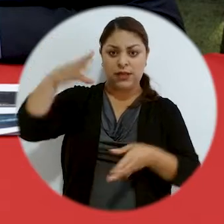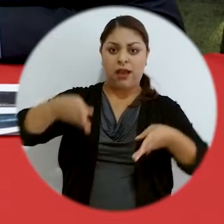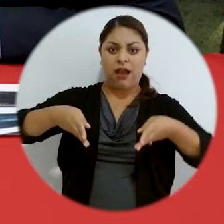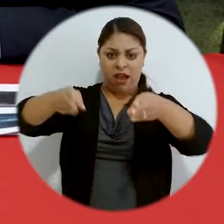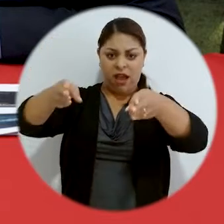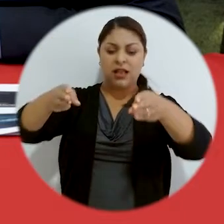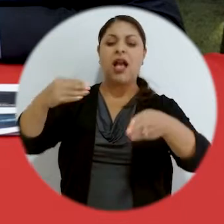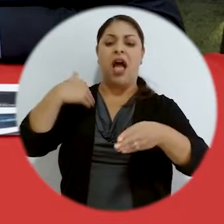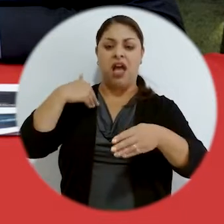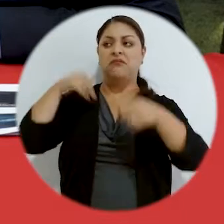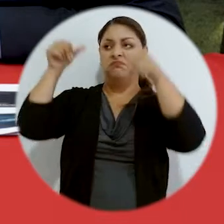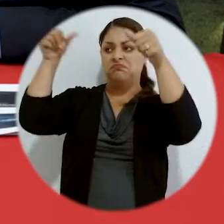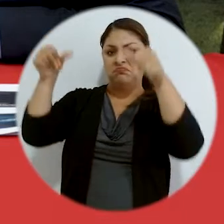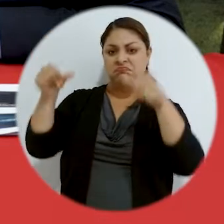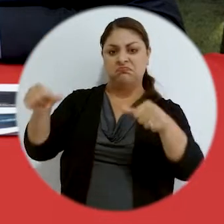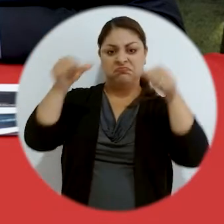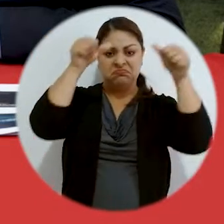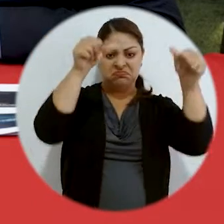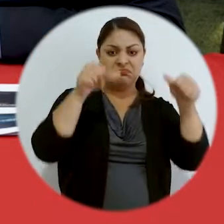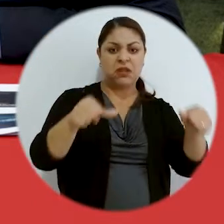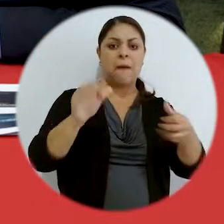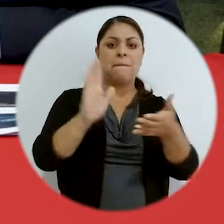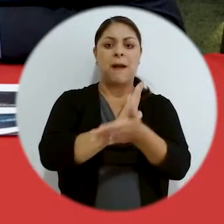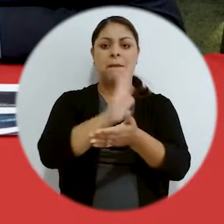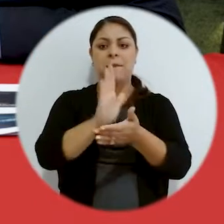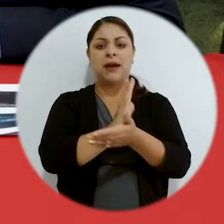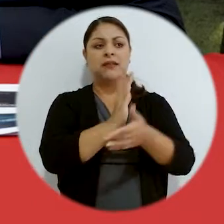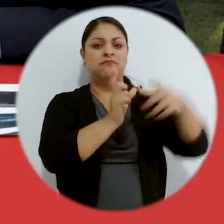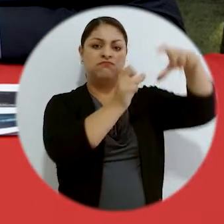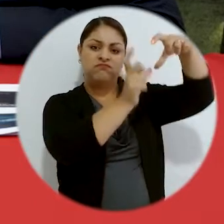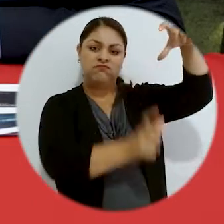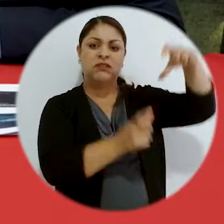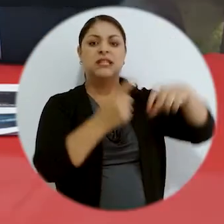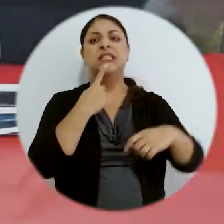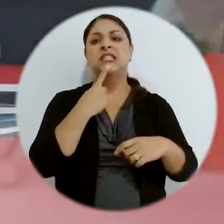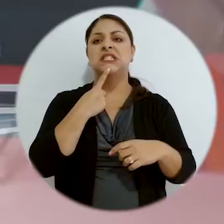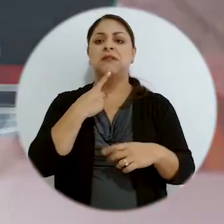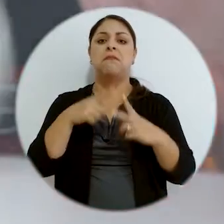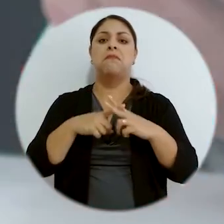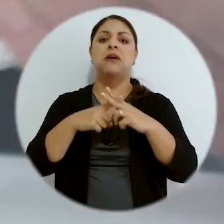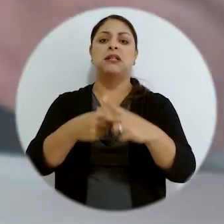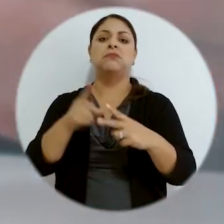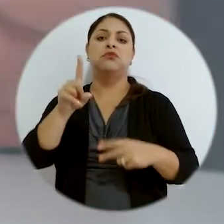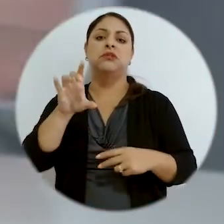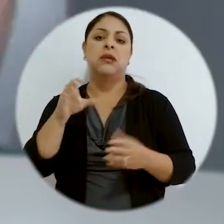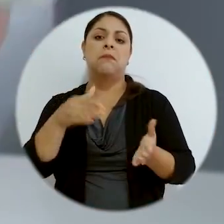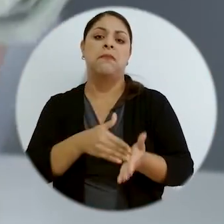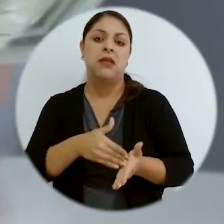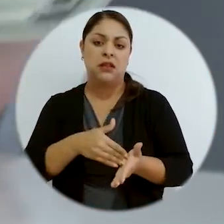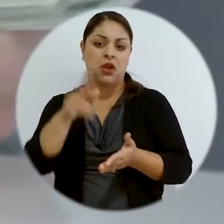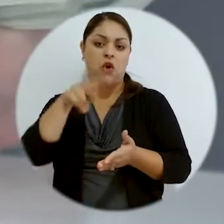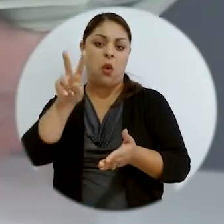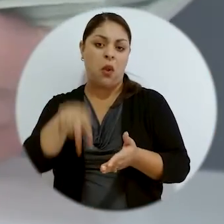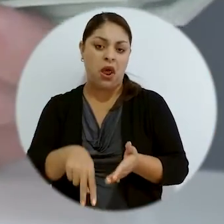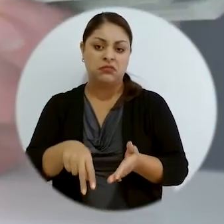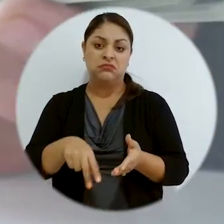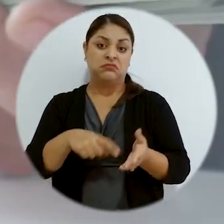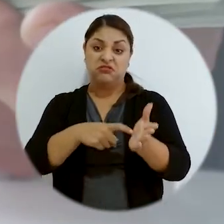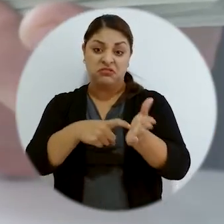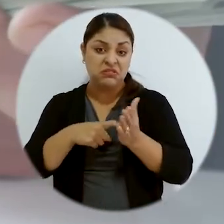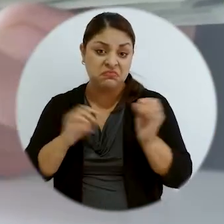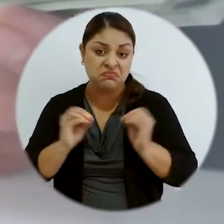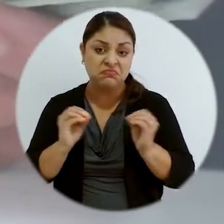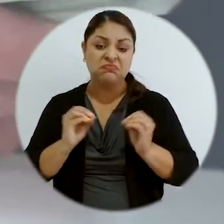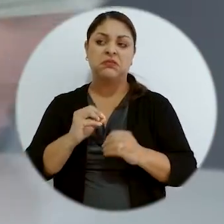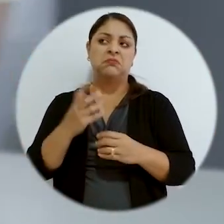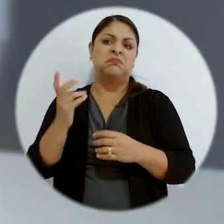postes de luz que llamamos nosotros, hay esos papelitos donde dice, mire, el préstamo 100,000 colones sin ningún requisito, nada